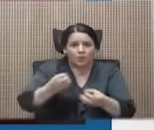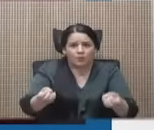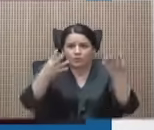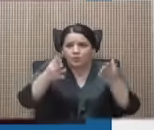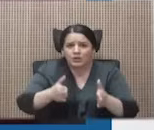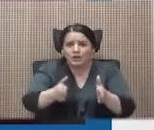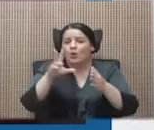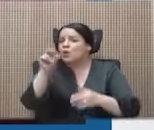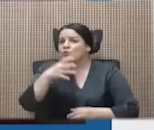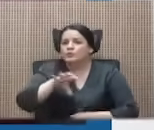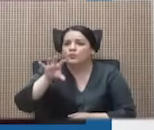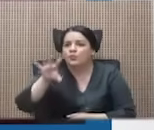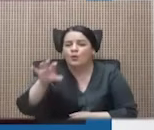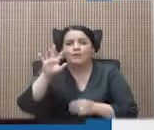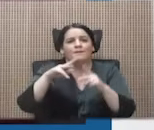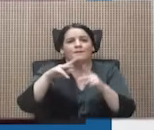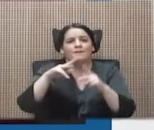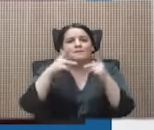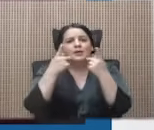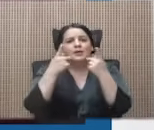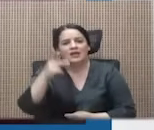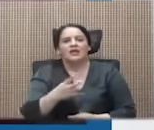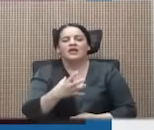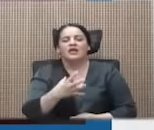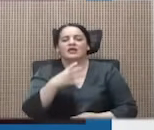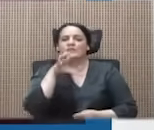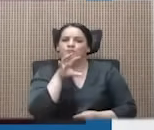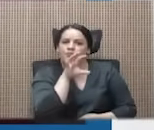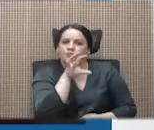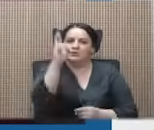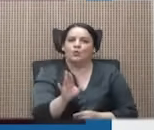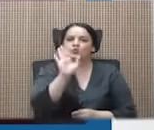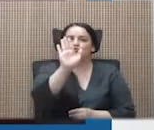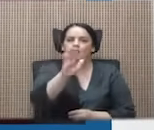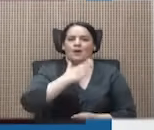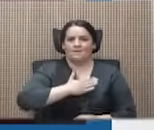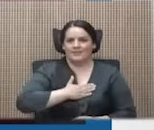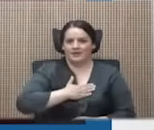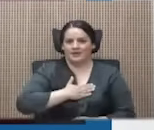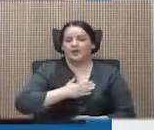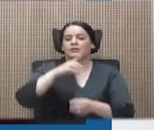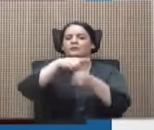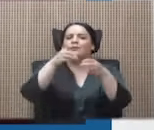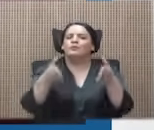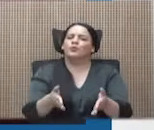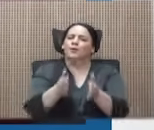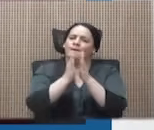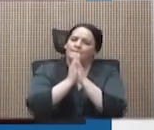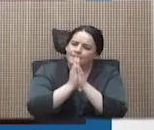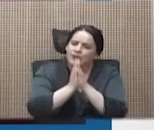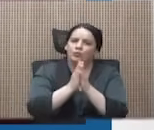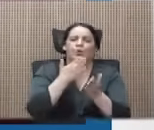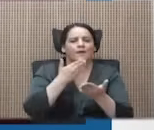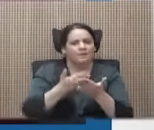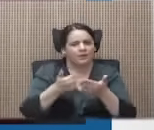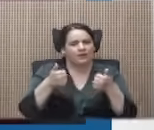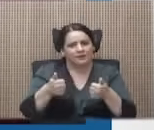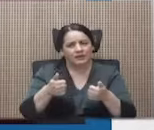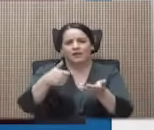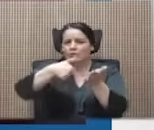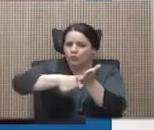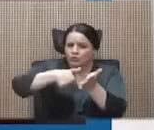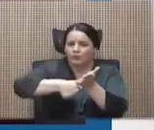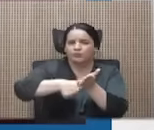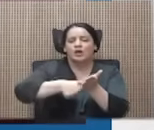partido político, es de Costa Rica, es suya y mía. Señores diputados, les pido amablemente que votemos el